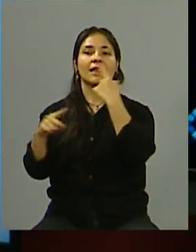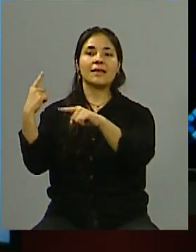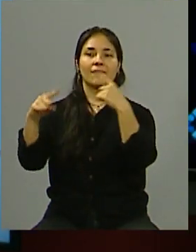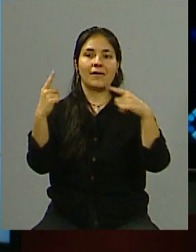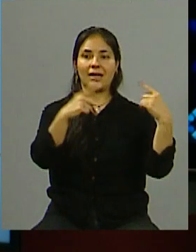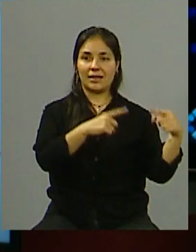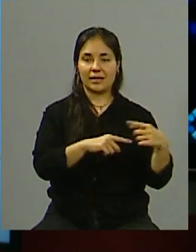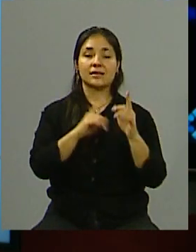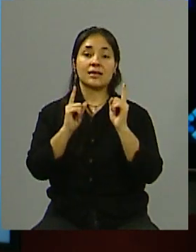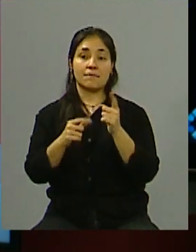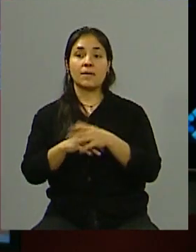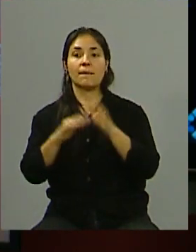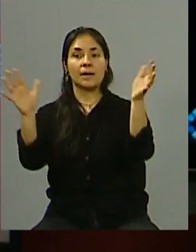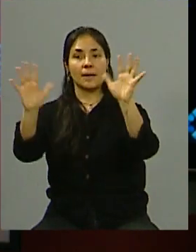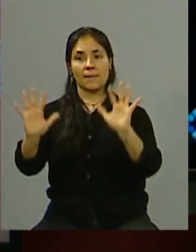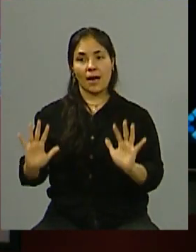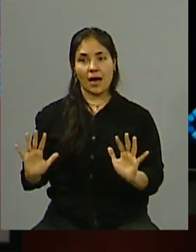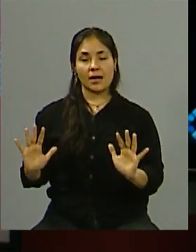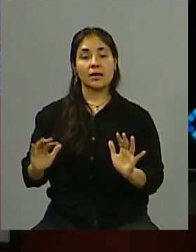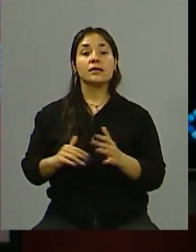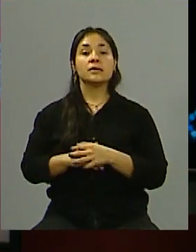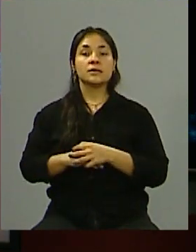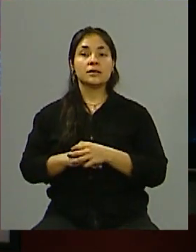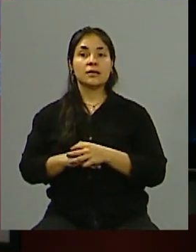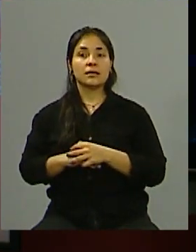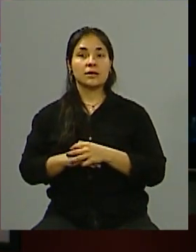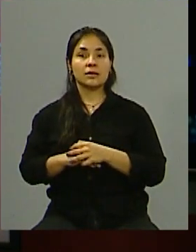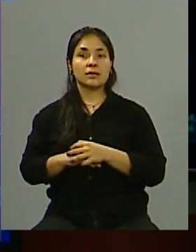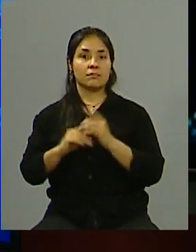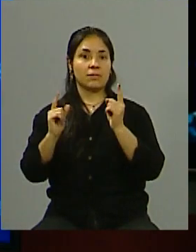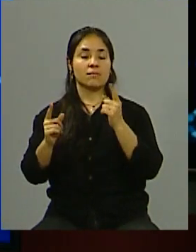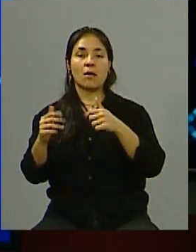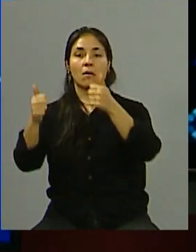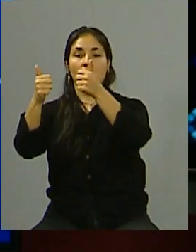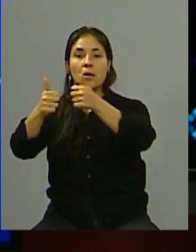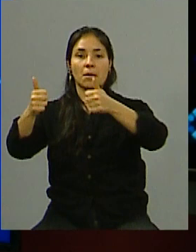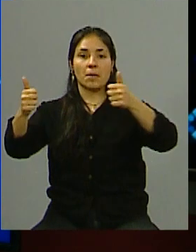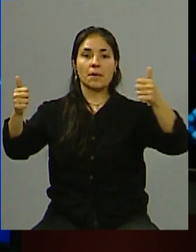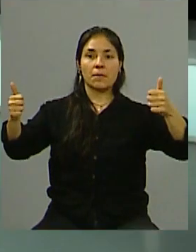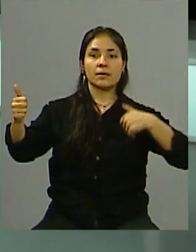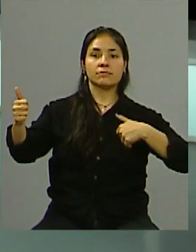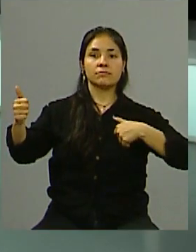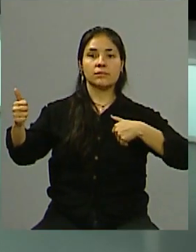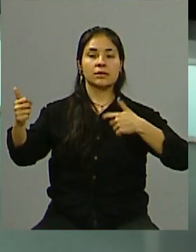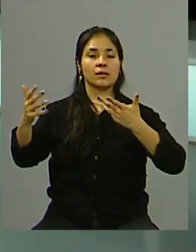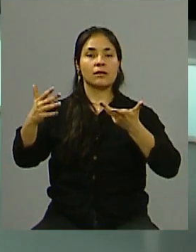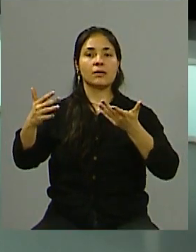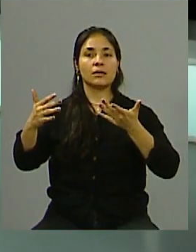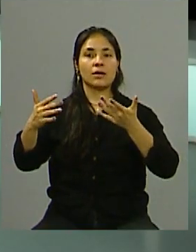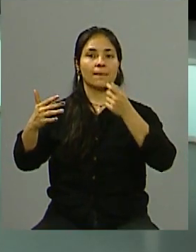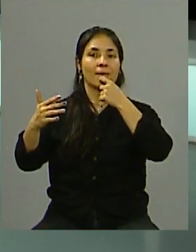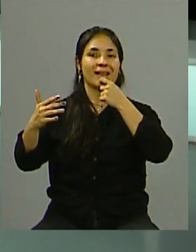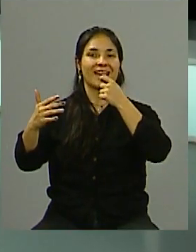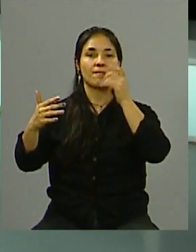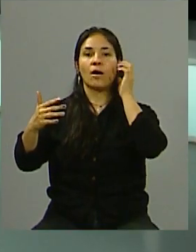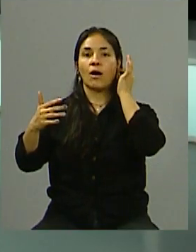a través de la Cámara Nacional Electoral, bueno, hizo que también sumara ese acartonamiento y no se viera eso que vos estás diciendo, ese